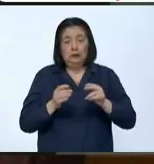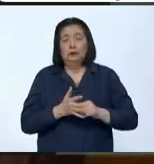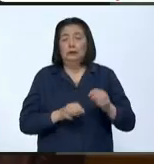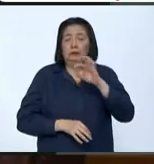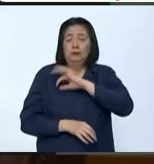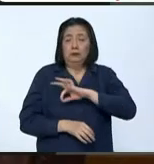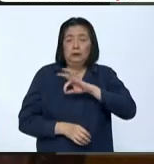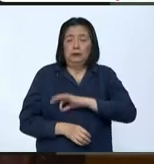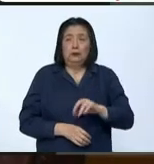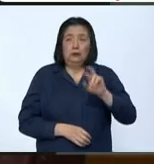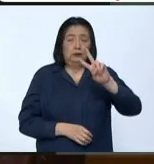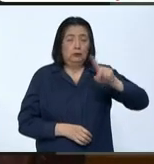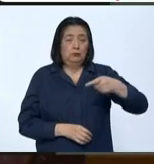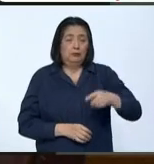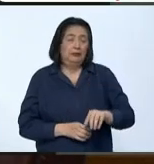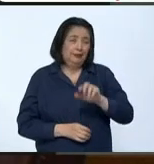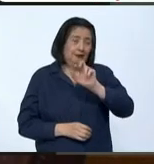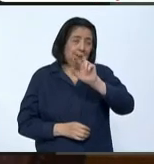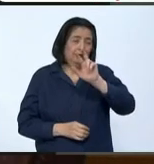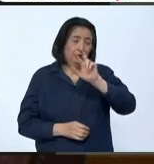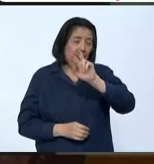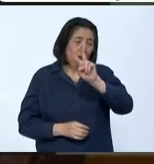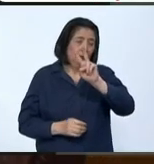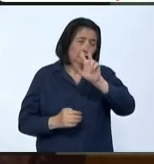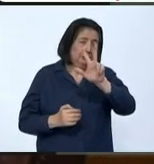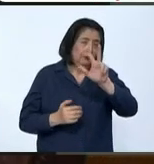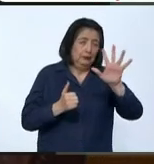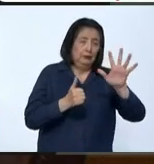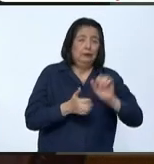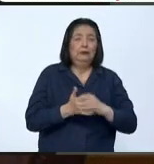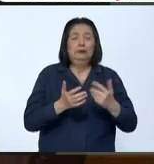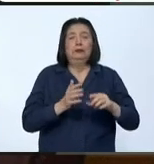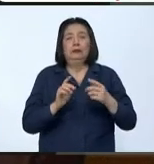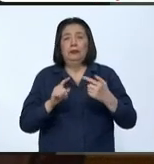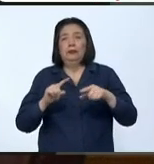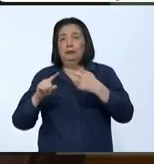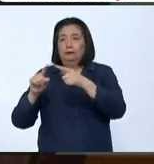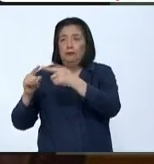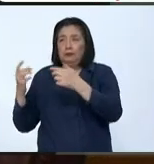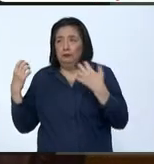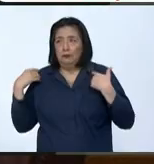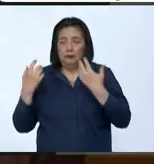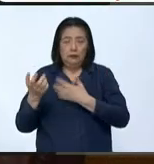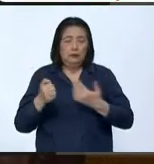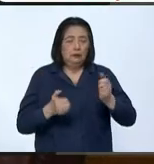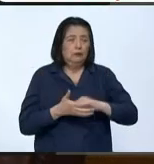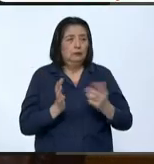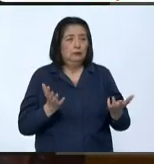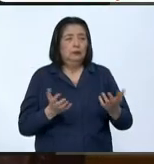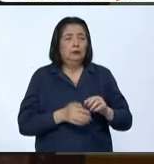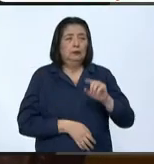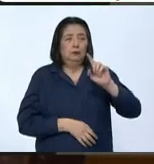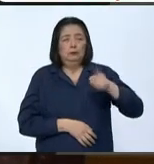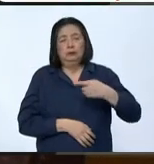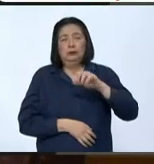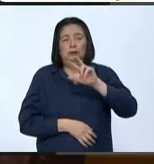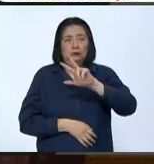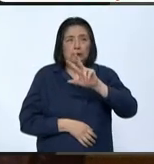a dos mil trescientos sesenta y seis instituciones públicas ubicadas en